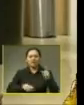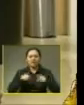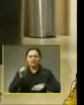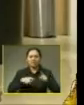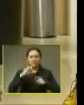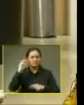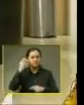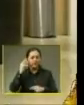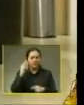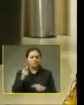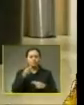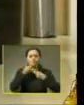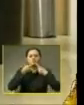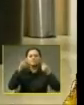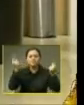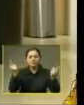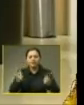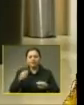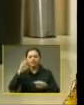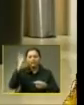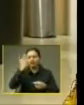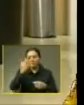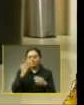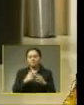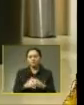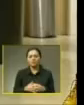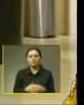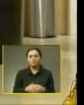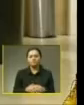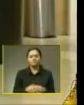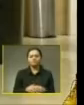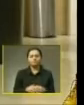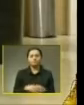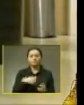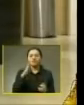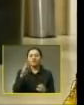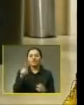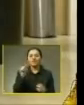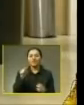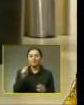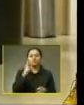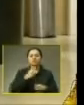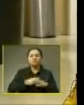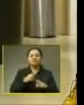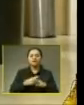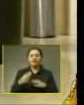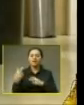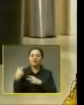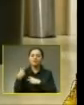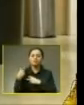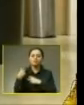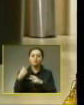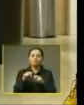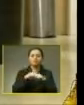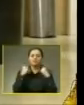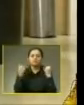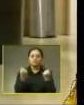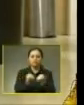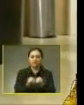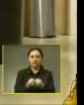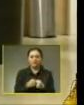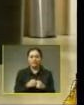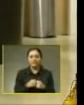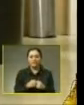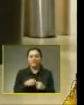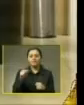emisiones publicitarias y televisivas. Y esto se llama responsabilidad social. Y por eso